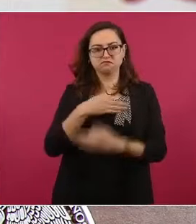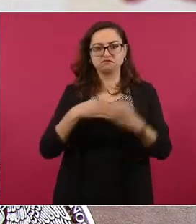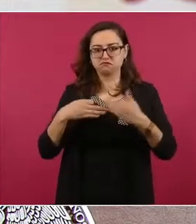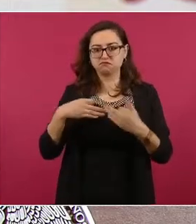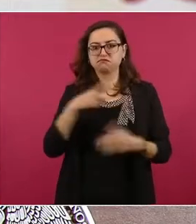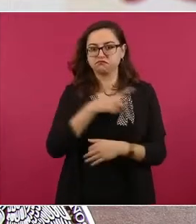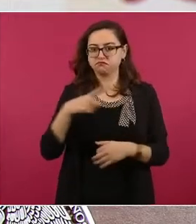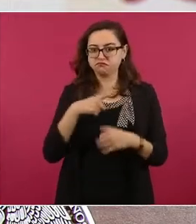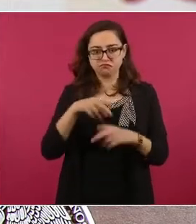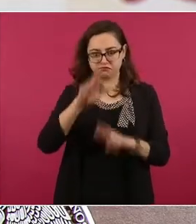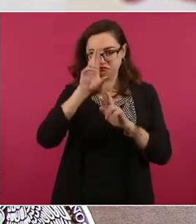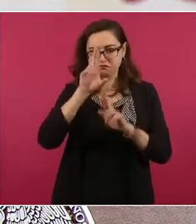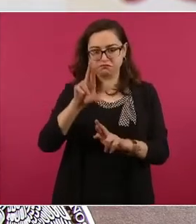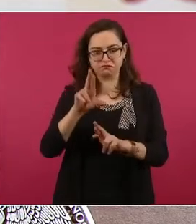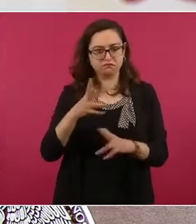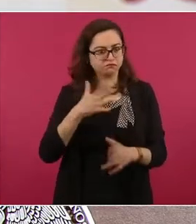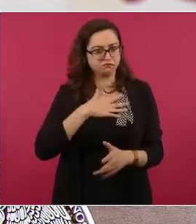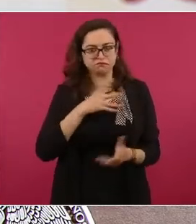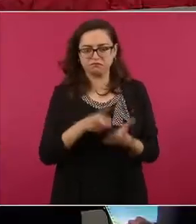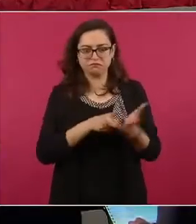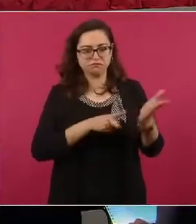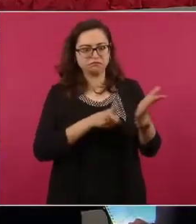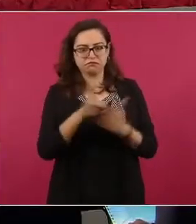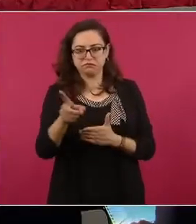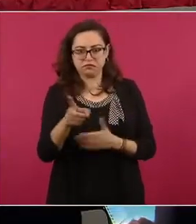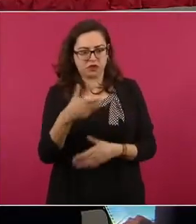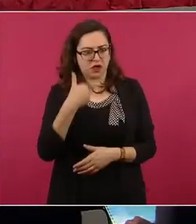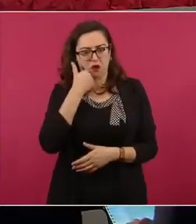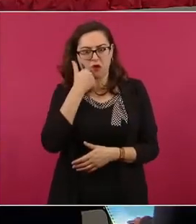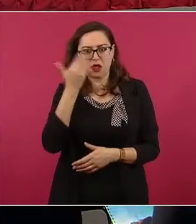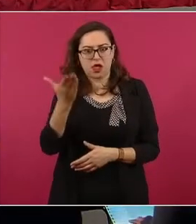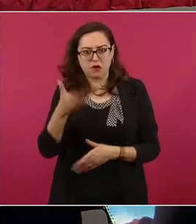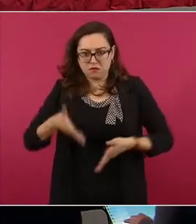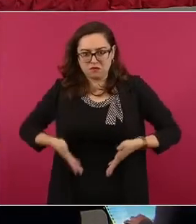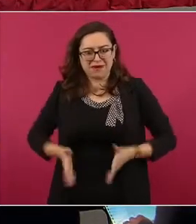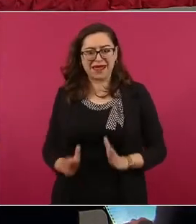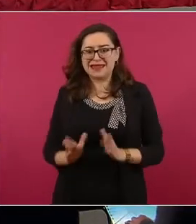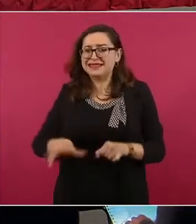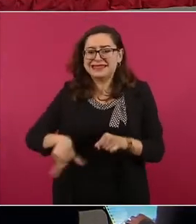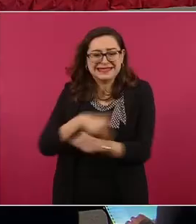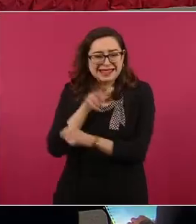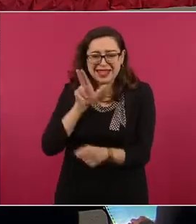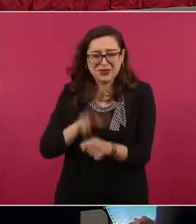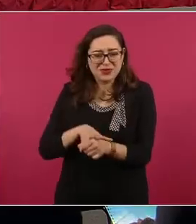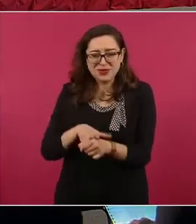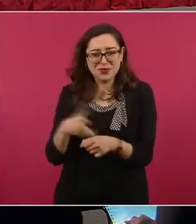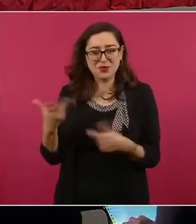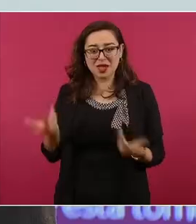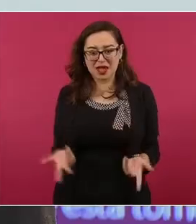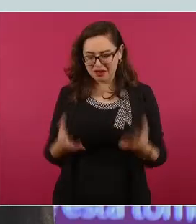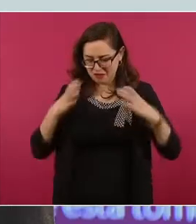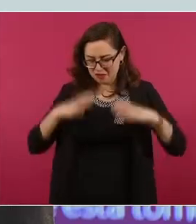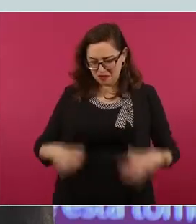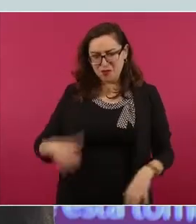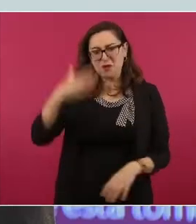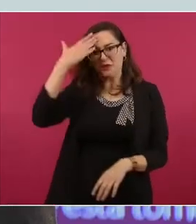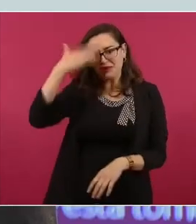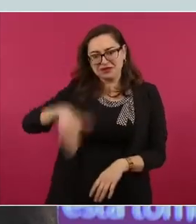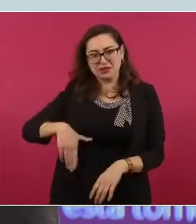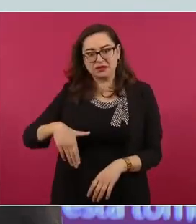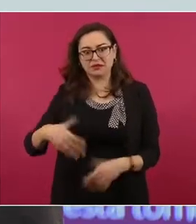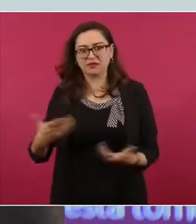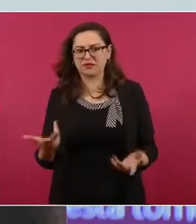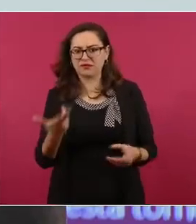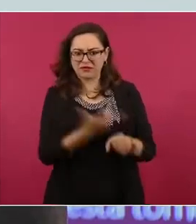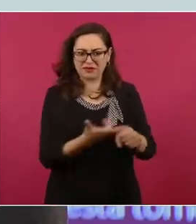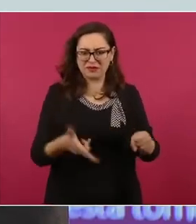de condiciones sus derechos. El parto es un fenómeno natural, un fenómeno fisiológico y no debe estar en